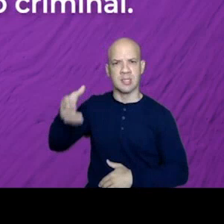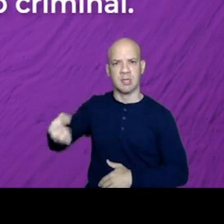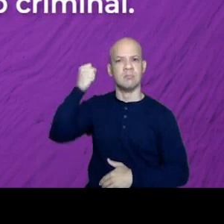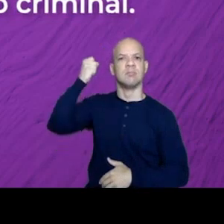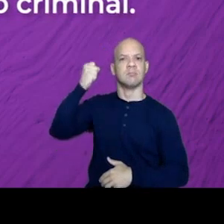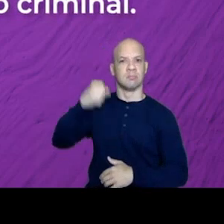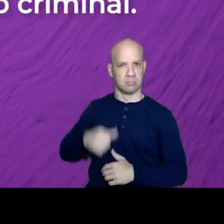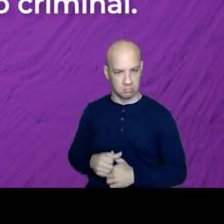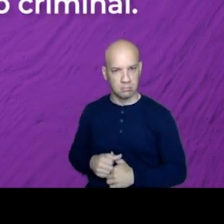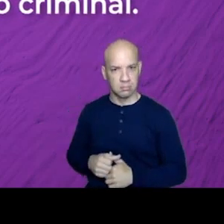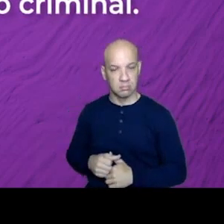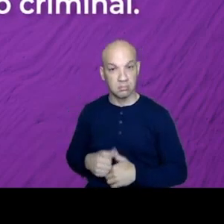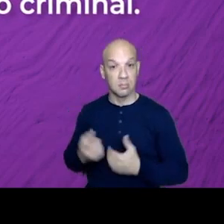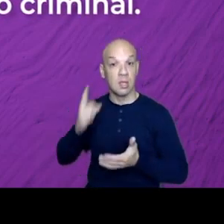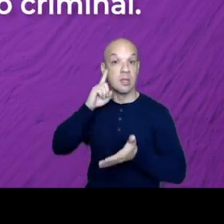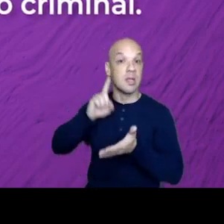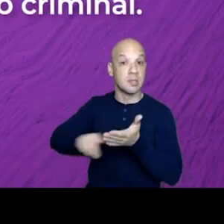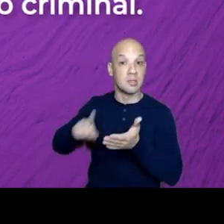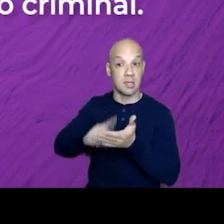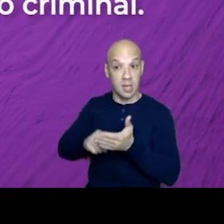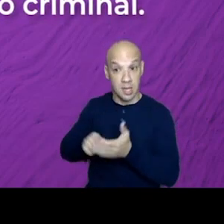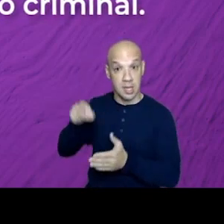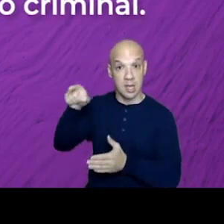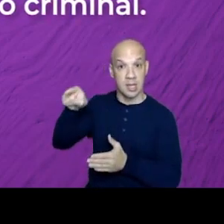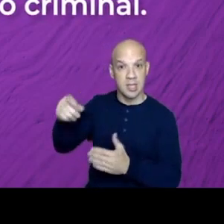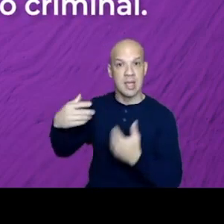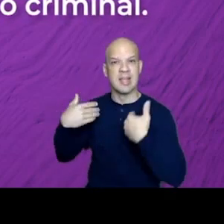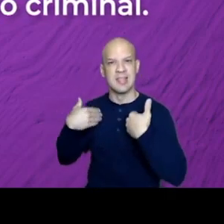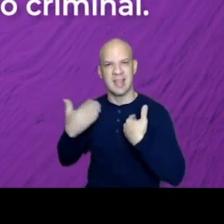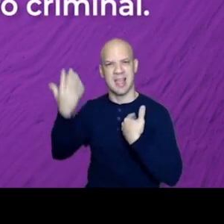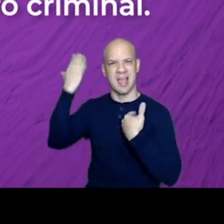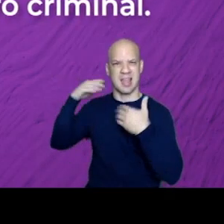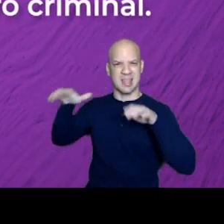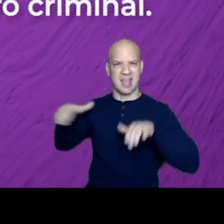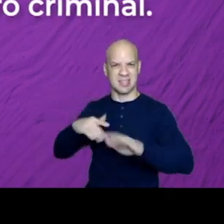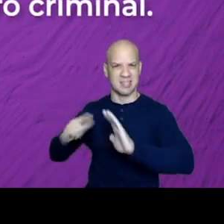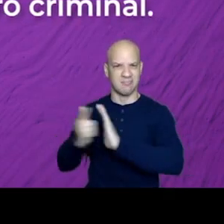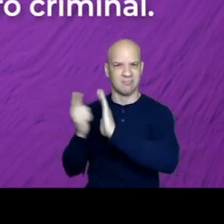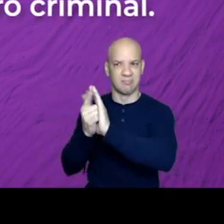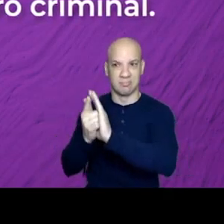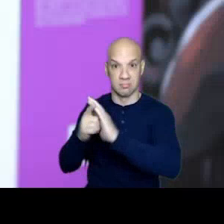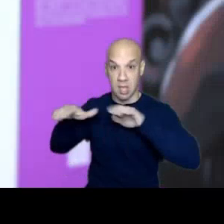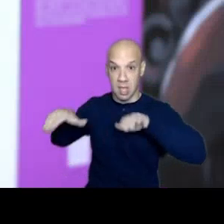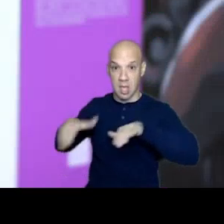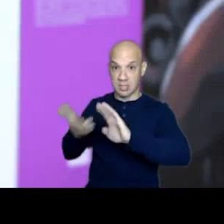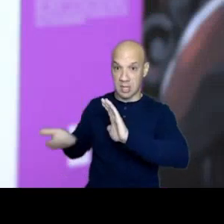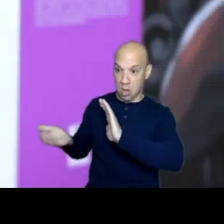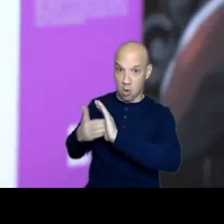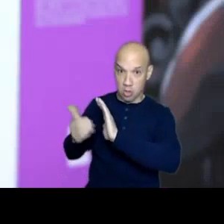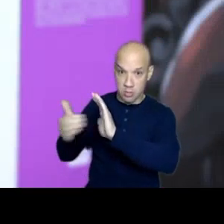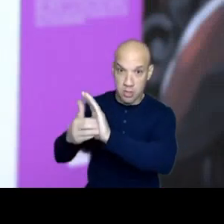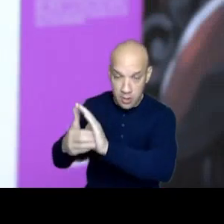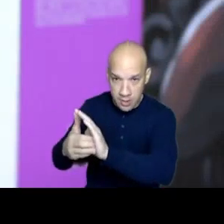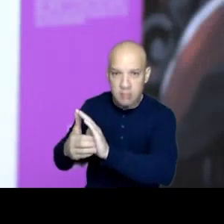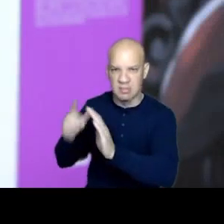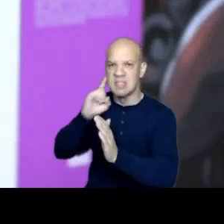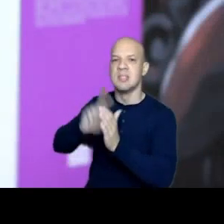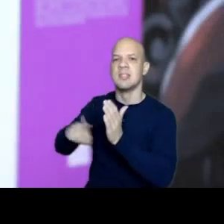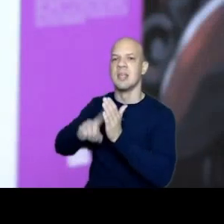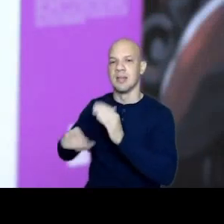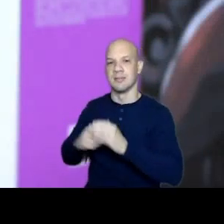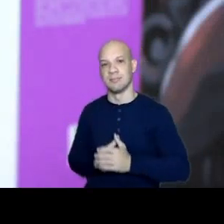licencia de armas se cancela se verifica si la parte peticionada tiene registro criminal y si es reincidente en incidentes